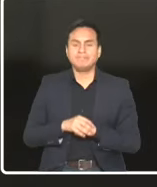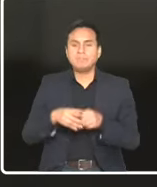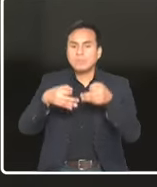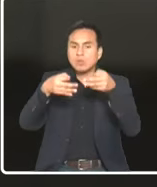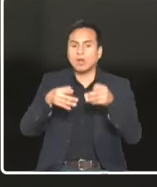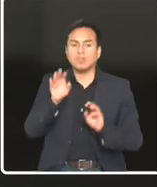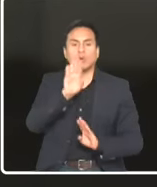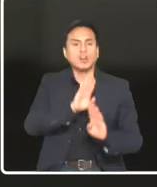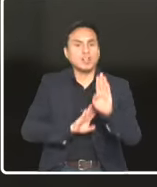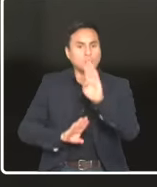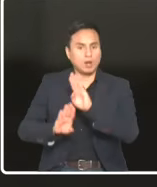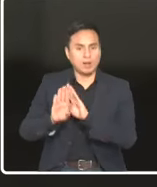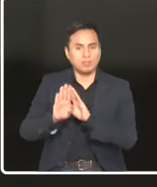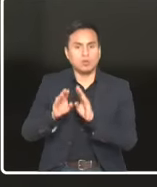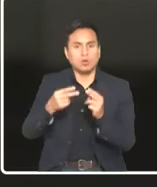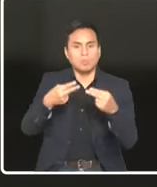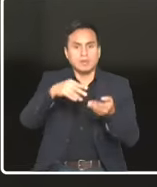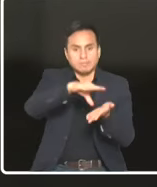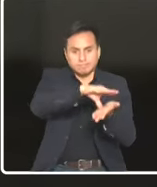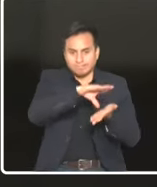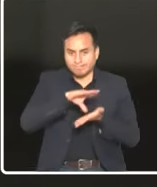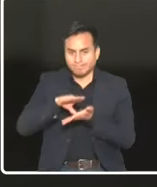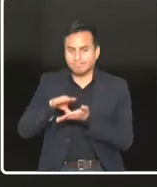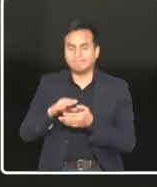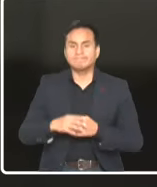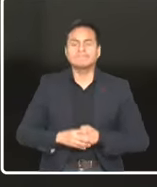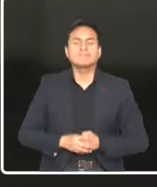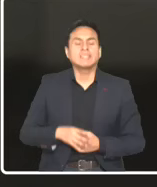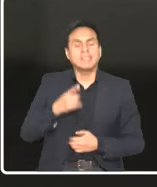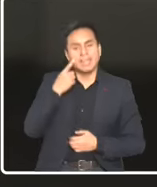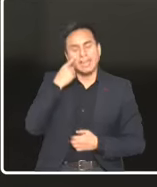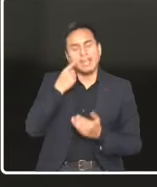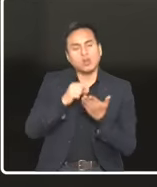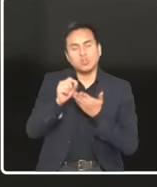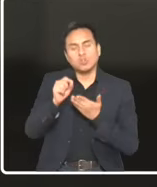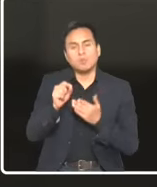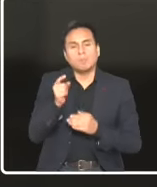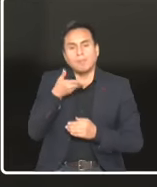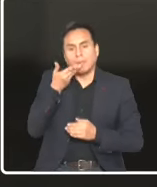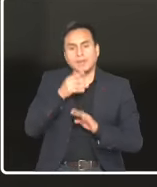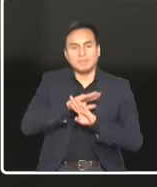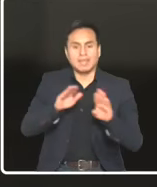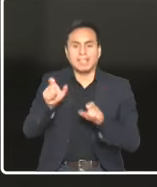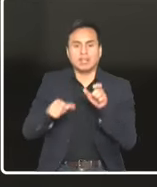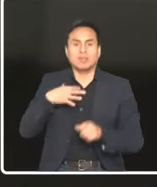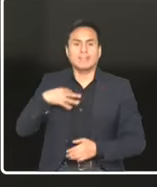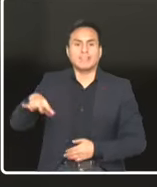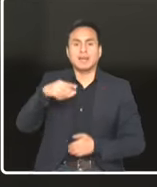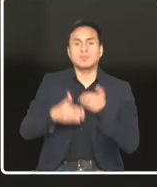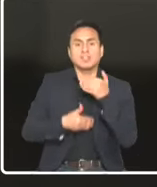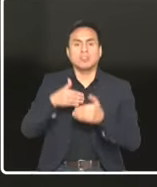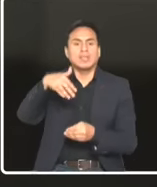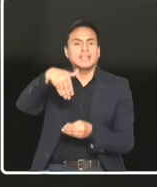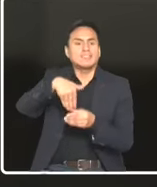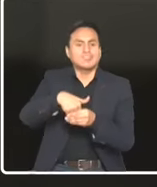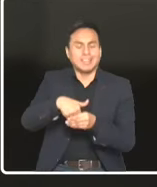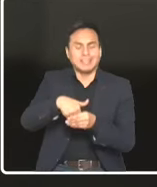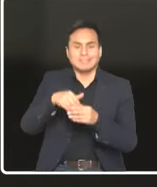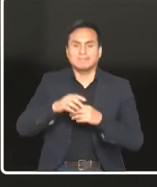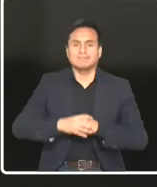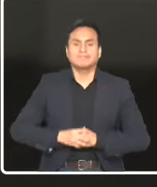adecuado resguardo de nuestras fronteras reconozco para terminar una vez más a la ciudadanía por este proceso